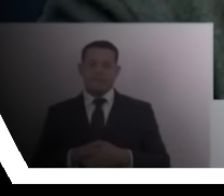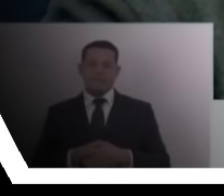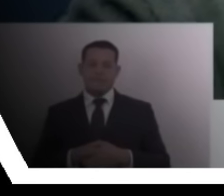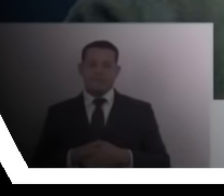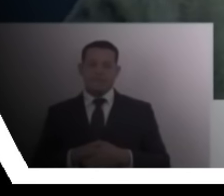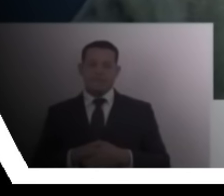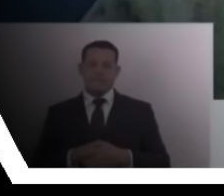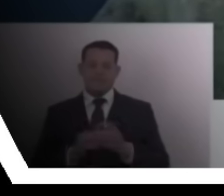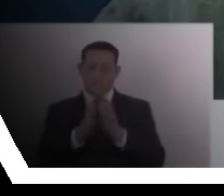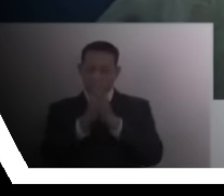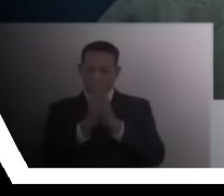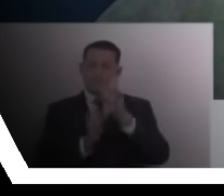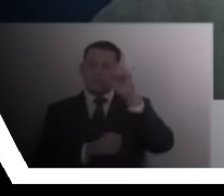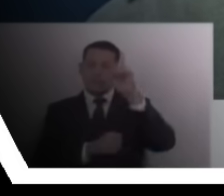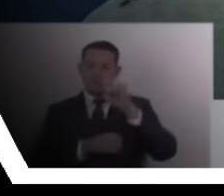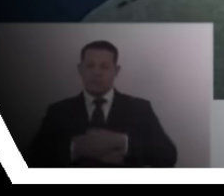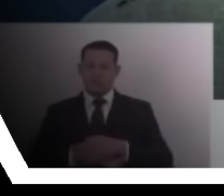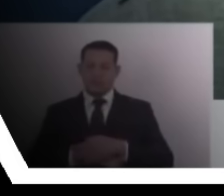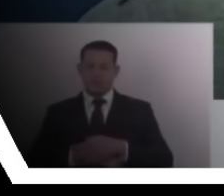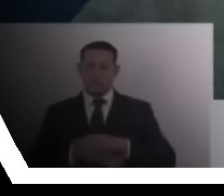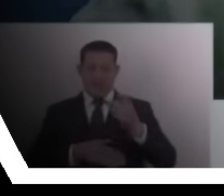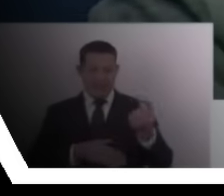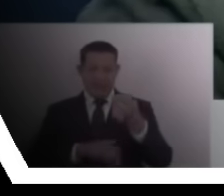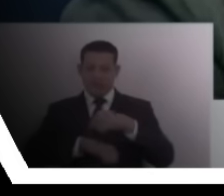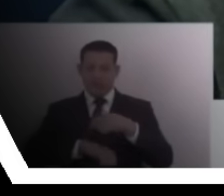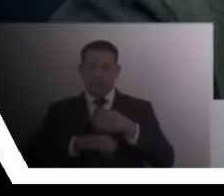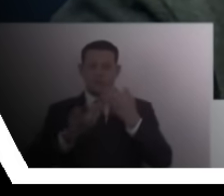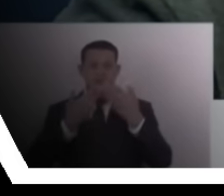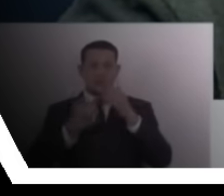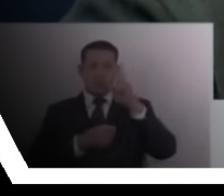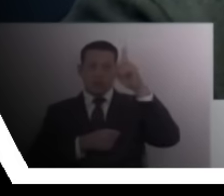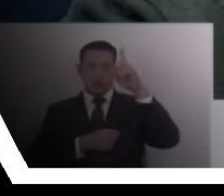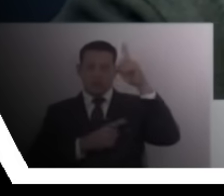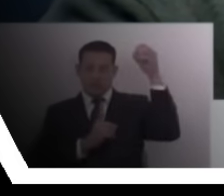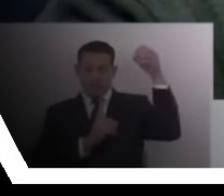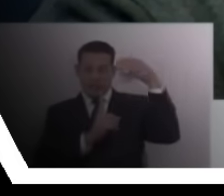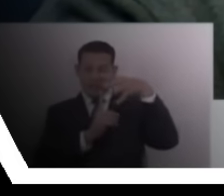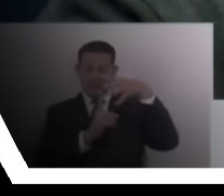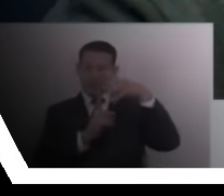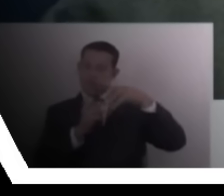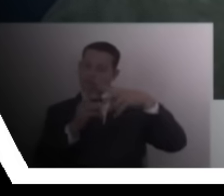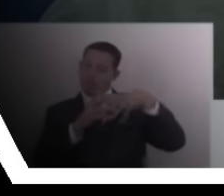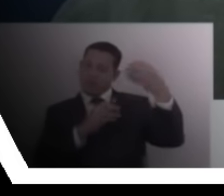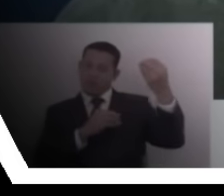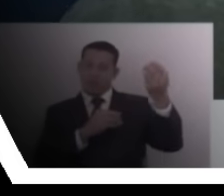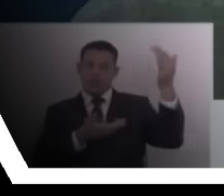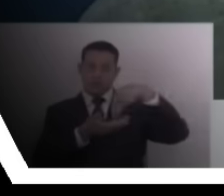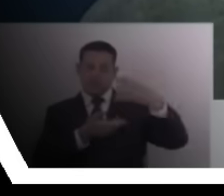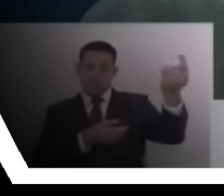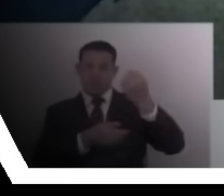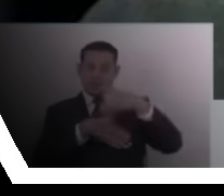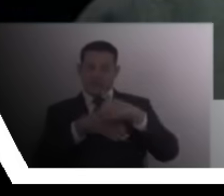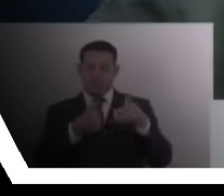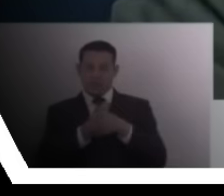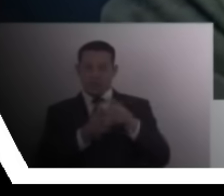y se puso a orar con Dios. De inmediato dijo que Dios le había dicho que se fuera, que regresara, que si no los